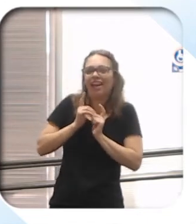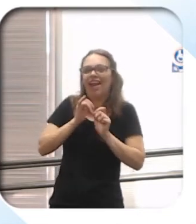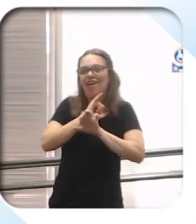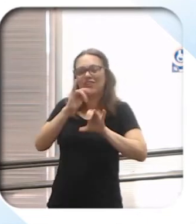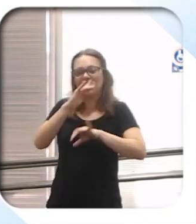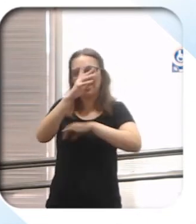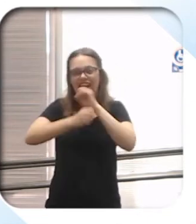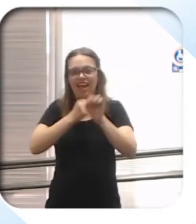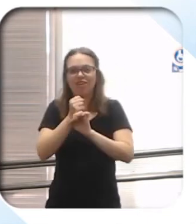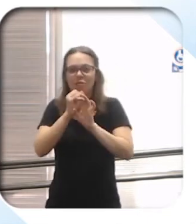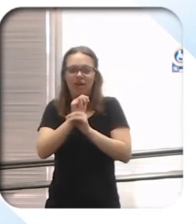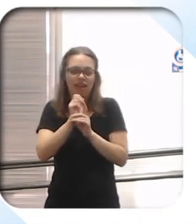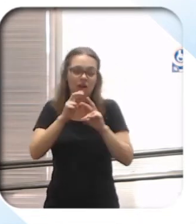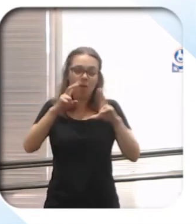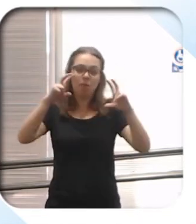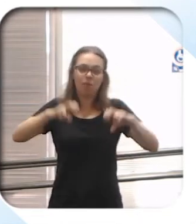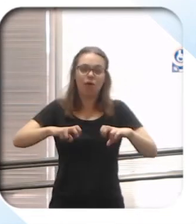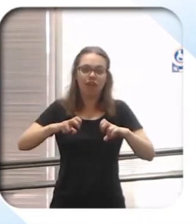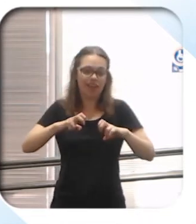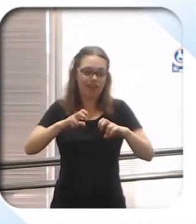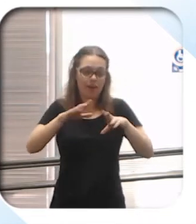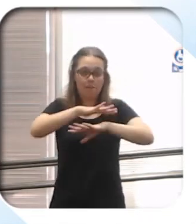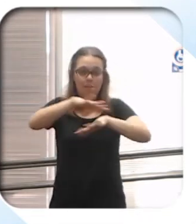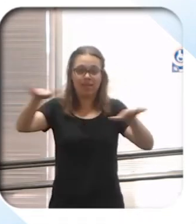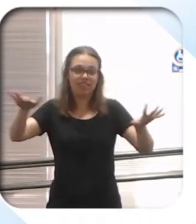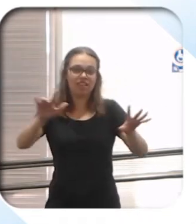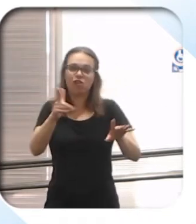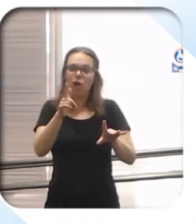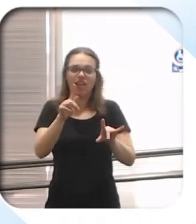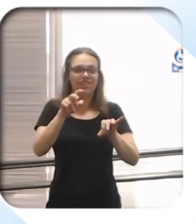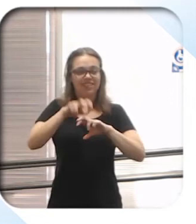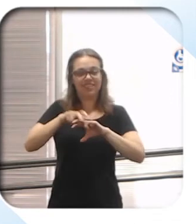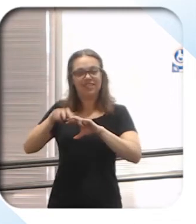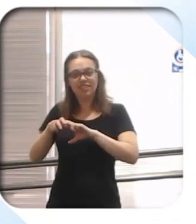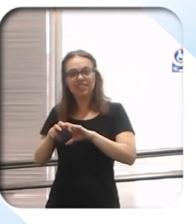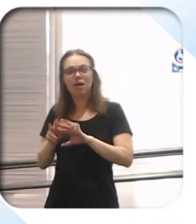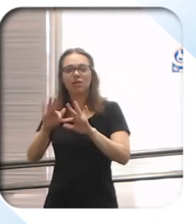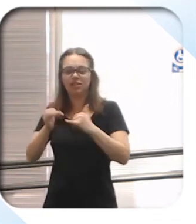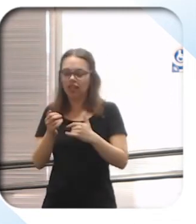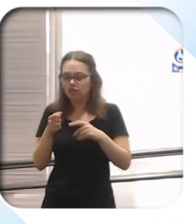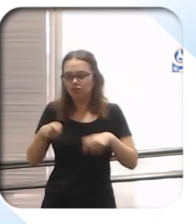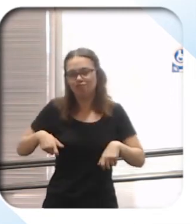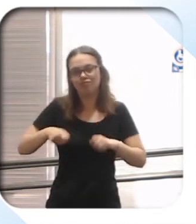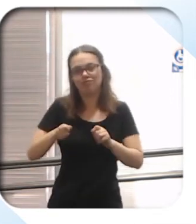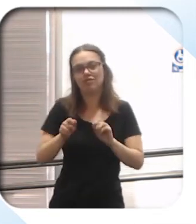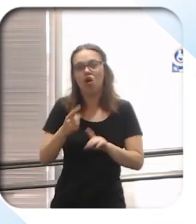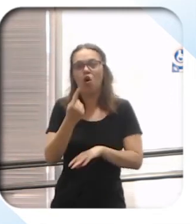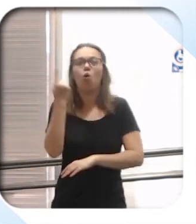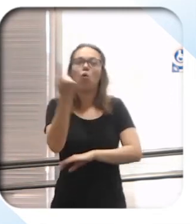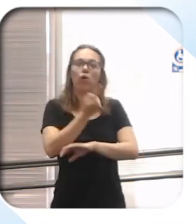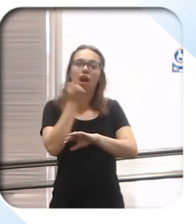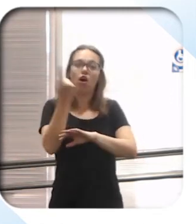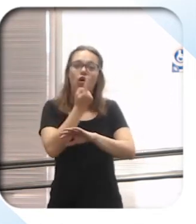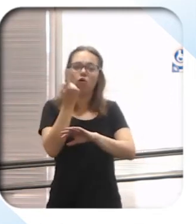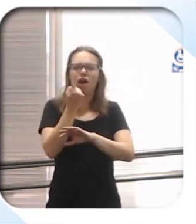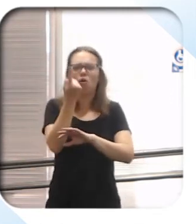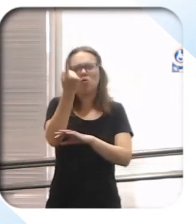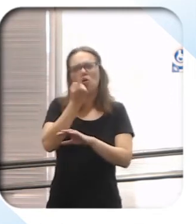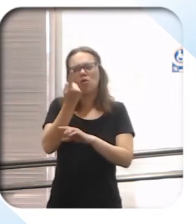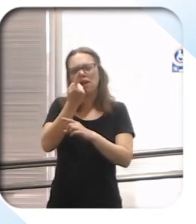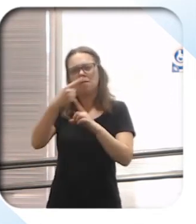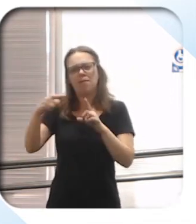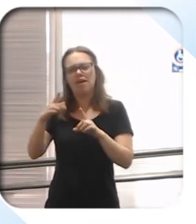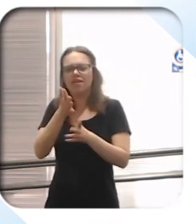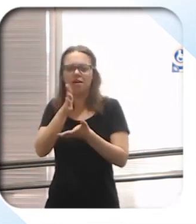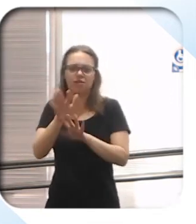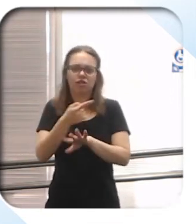entusiasmo, ponen las mesas sin silla porque todos tienen silla. Entonces ellos se sientan, los dejamos una hora solos, una hora y media más o menos